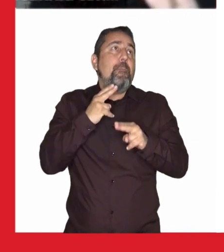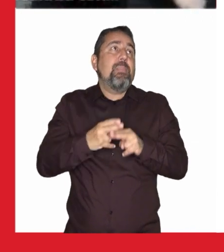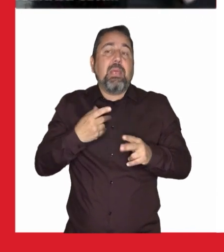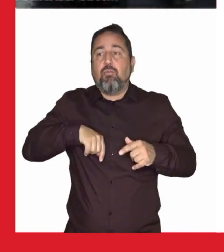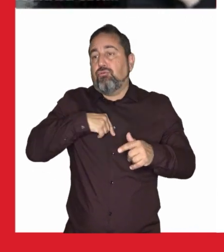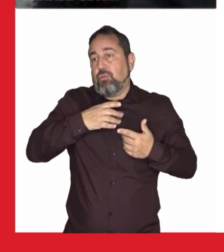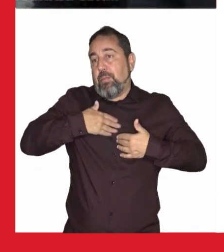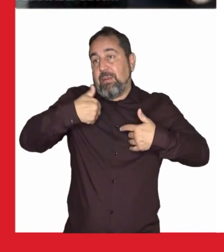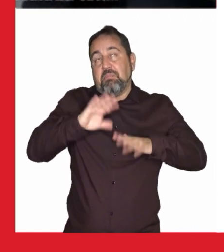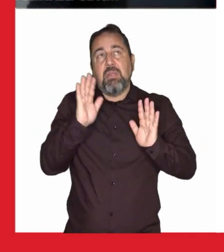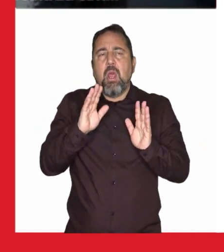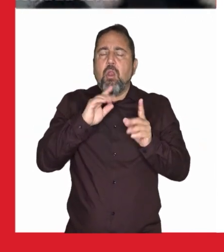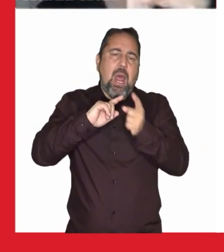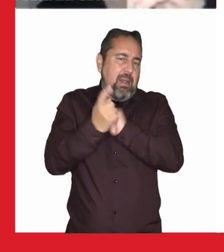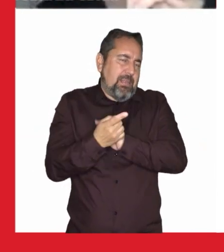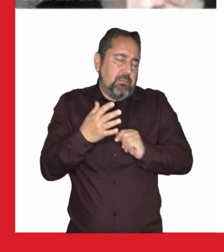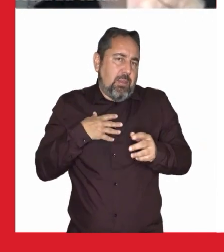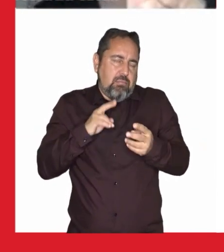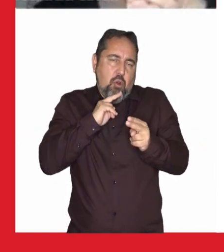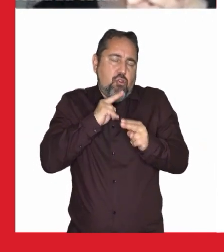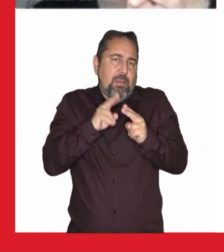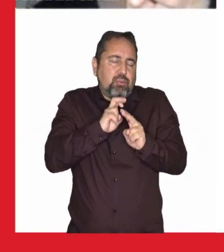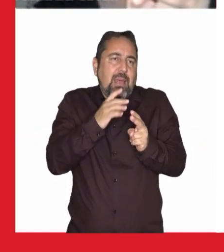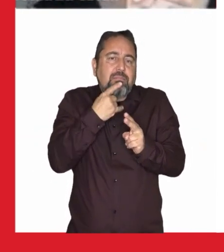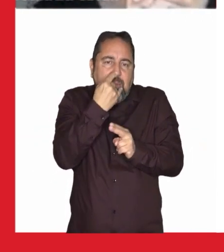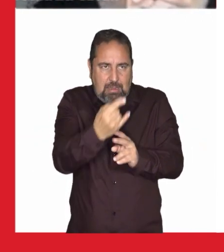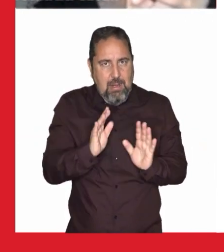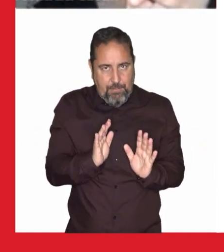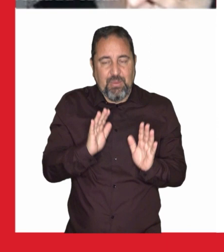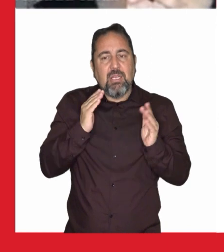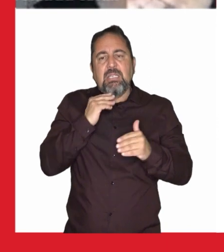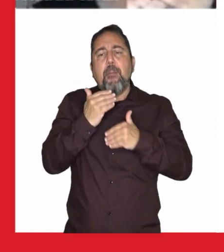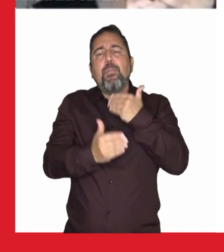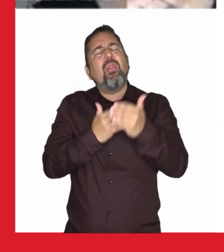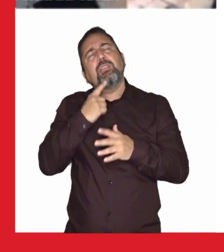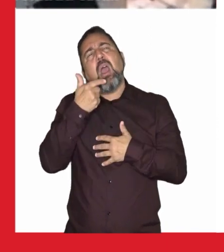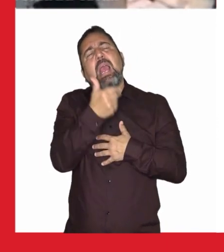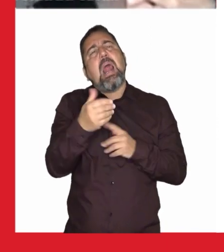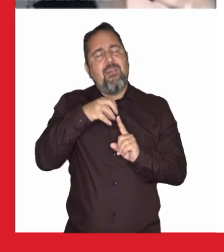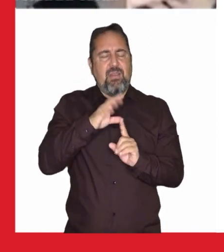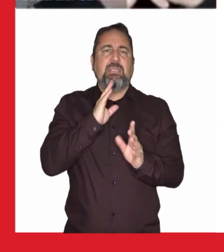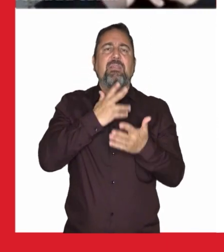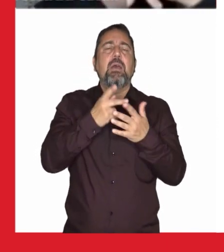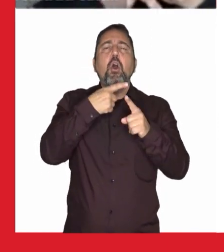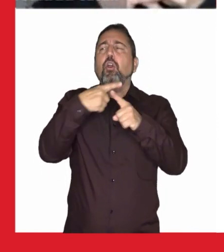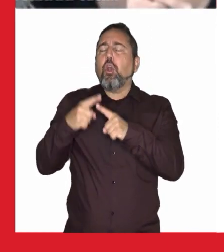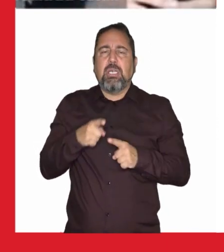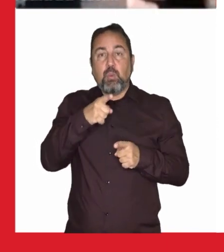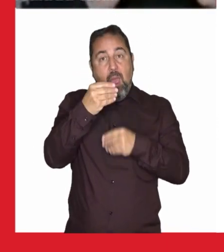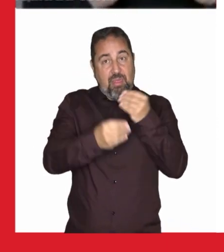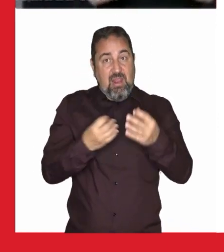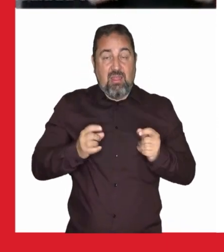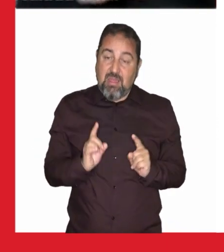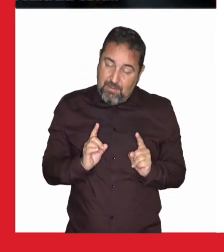llamarlos de alguna manera, que los nombres no sean algo que nos alejen, sino que nos acerquen. Entonces, el proceso clave nos